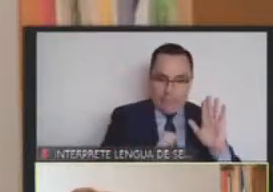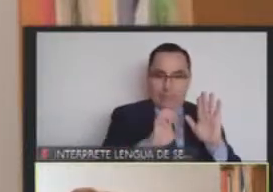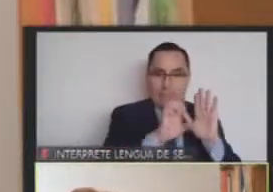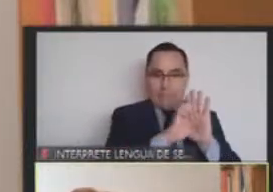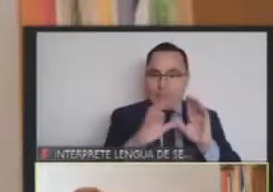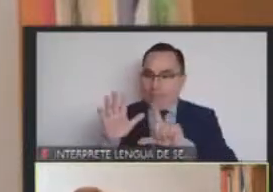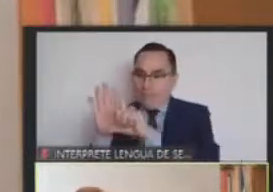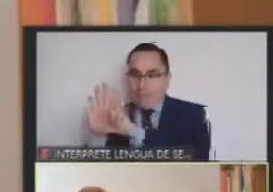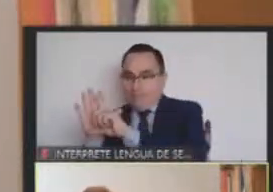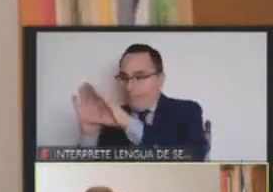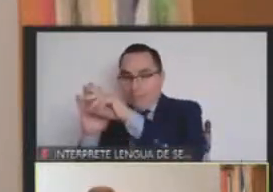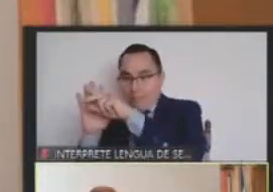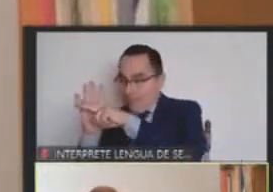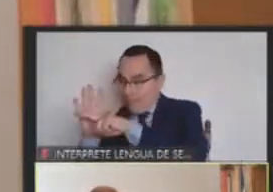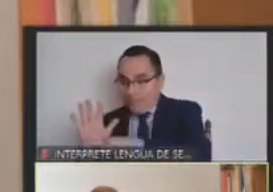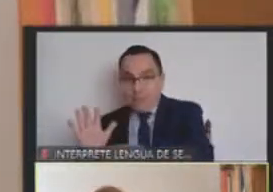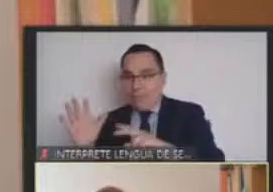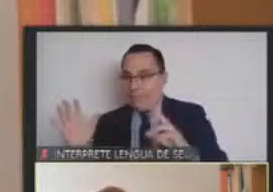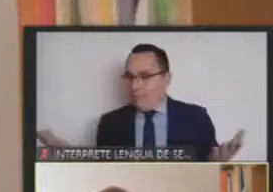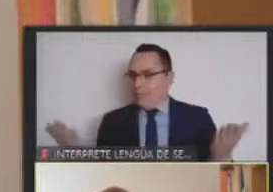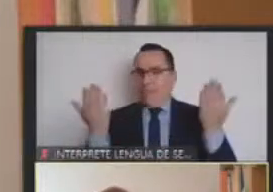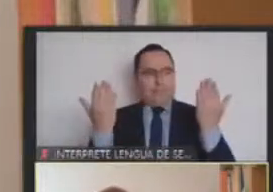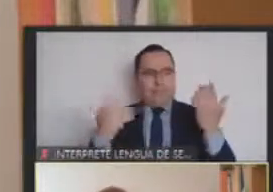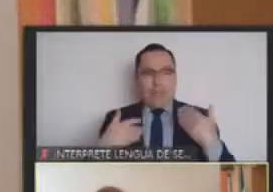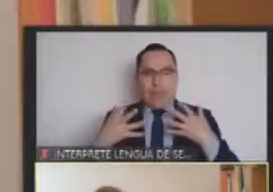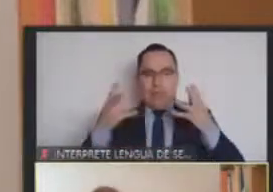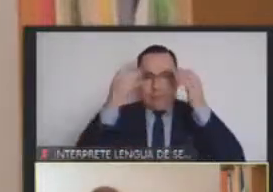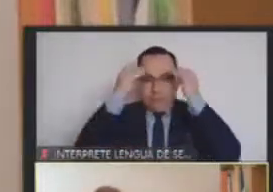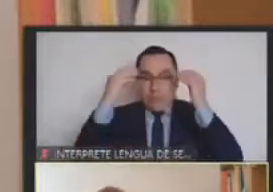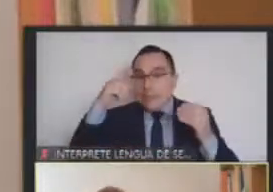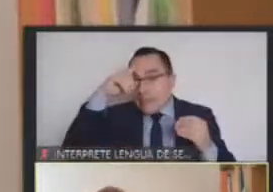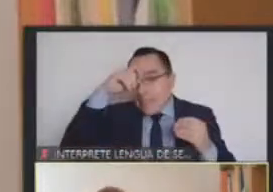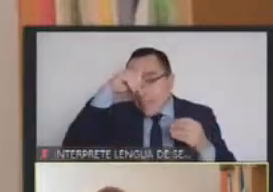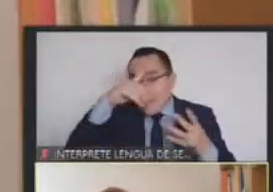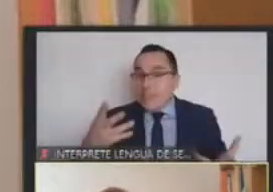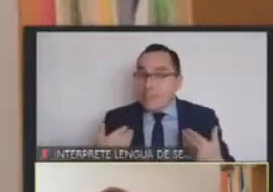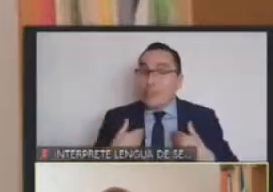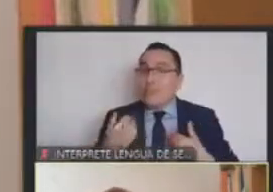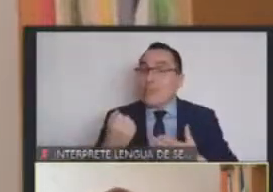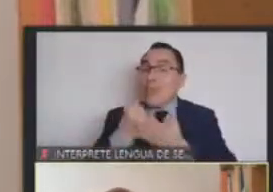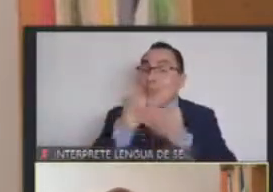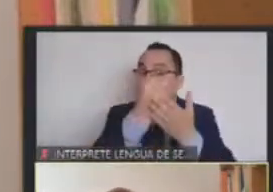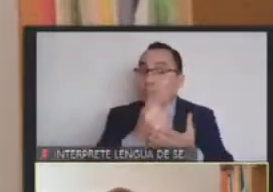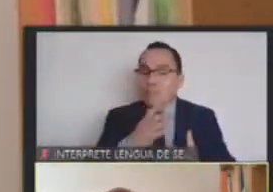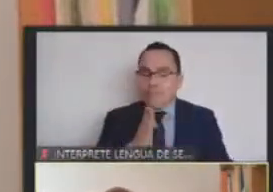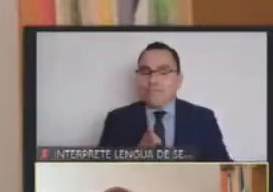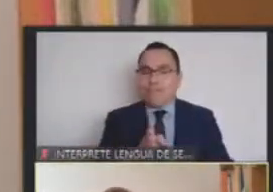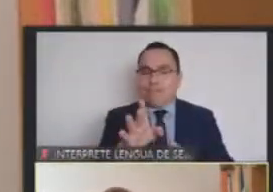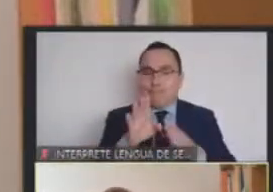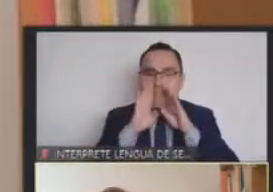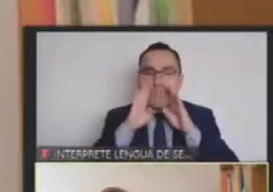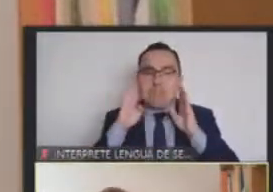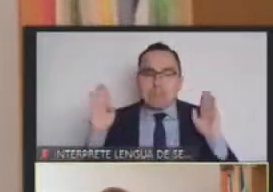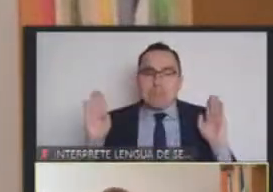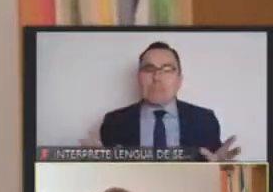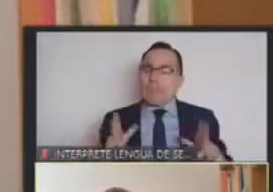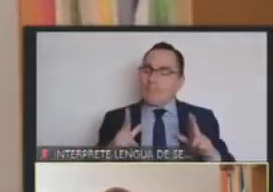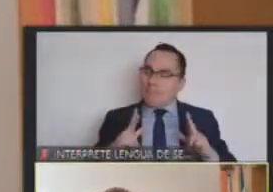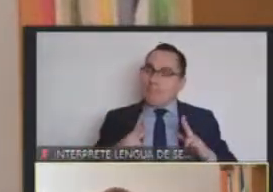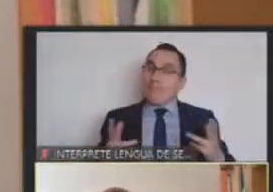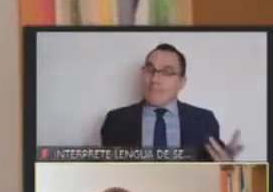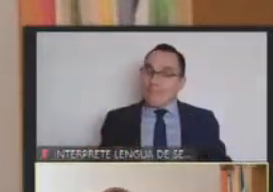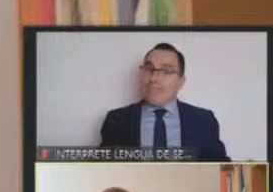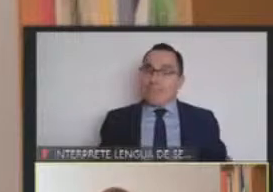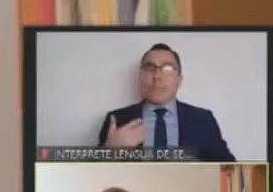pueden ser desagradables, pueden ser difíciles de asumir, pero que son garantía de la integridad. Más allá que